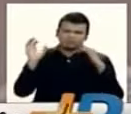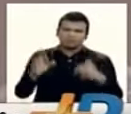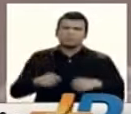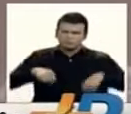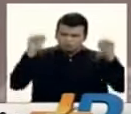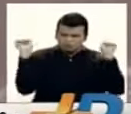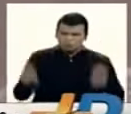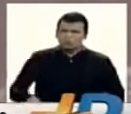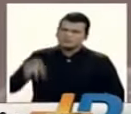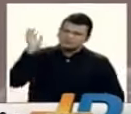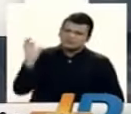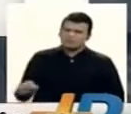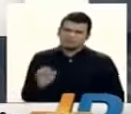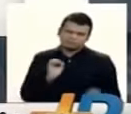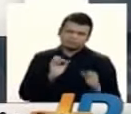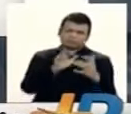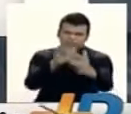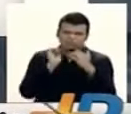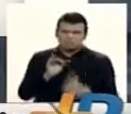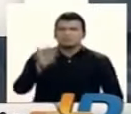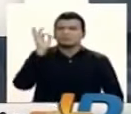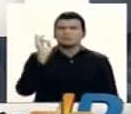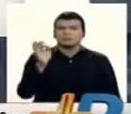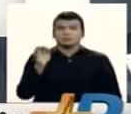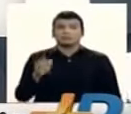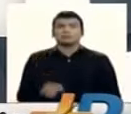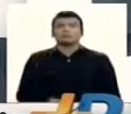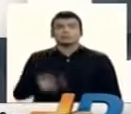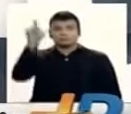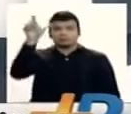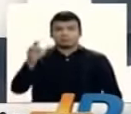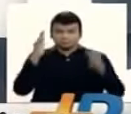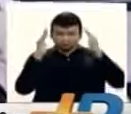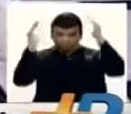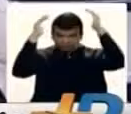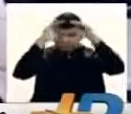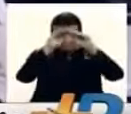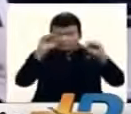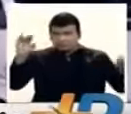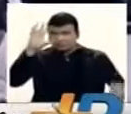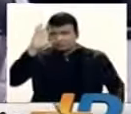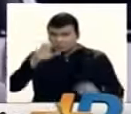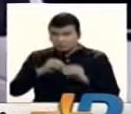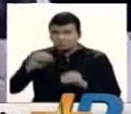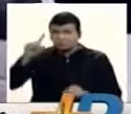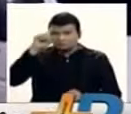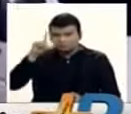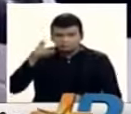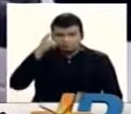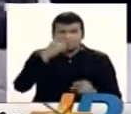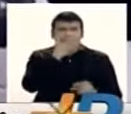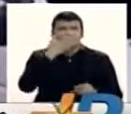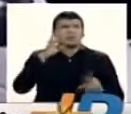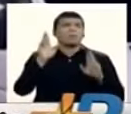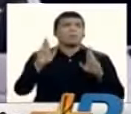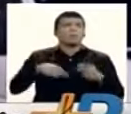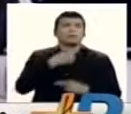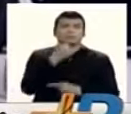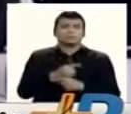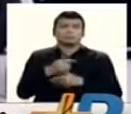es posible por la vía armada. Monseñor espera que los nuevos compromisos entre las delegaciones de paz del gobierno nacional y la guerrilla de las FARC se cumplan y